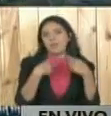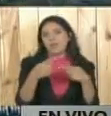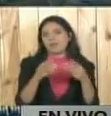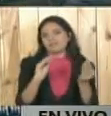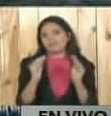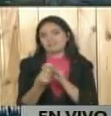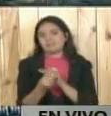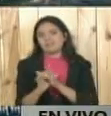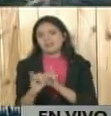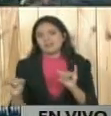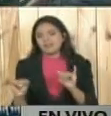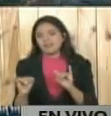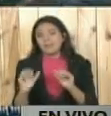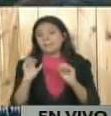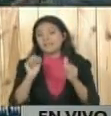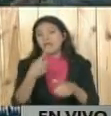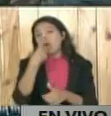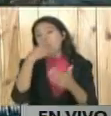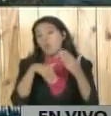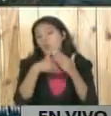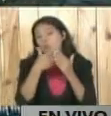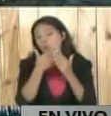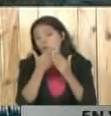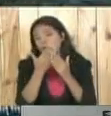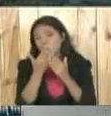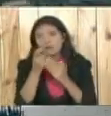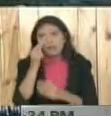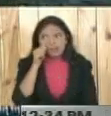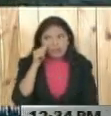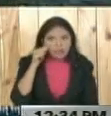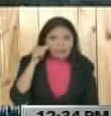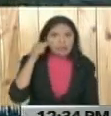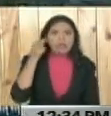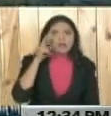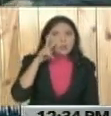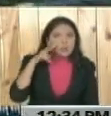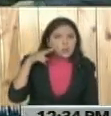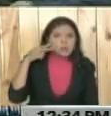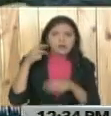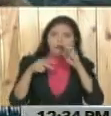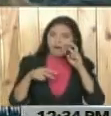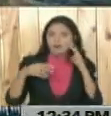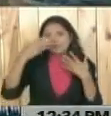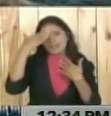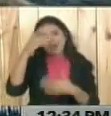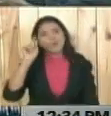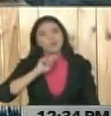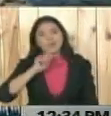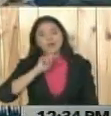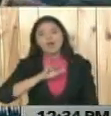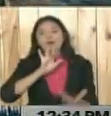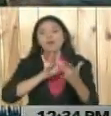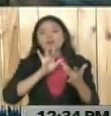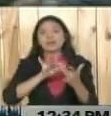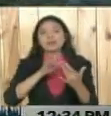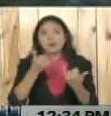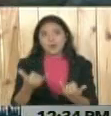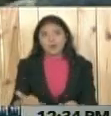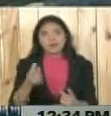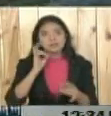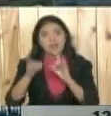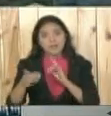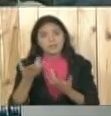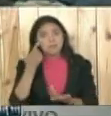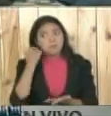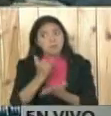Se conectaba a la 1 de la mañana, el pobre Mario le estaban saliendo ojeras por aquí. Saludo a Mario Silva. Vamos a conectarnos con Mario Silva, ¿vale?